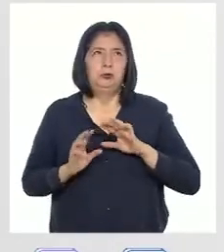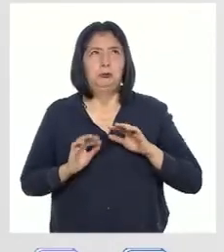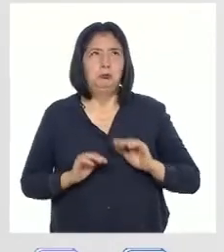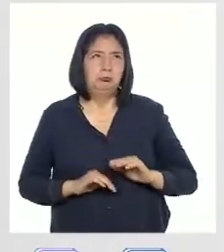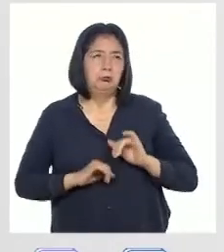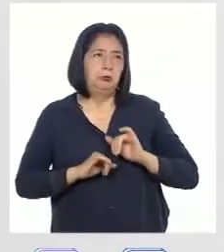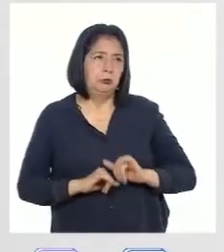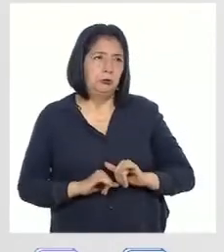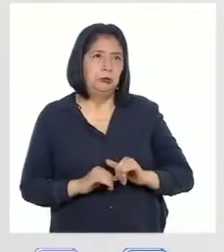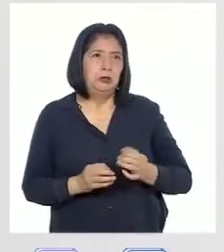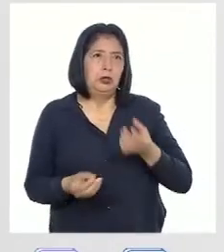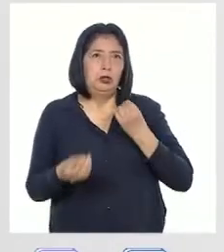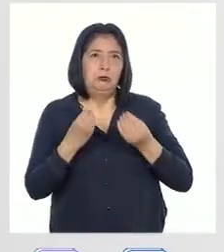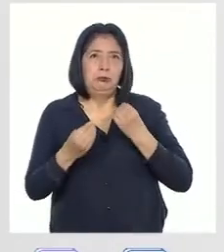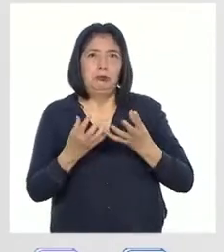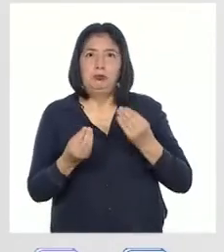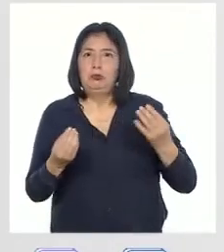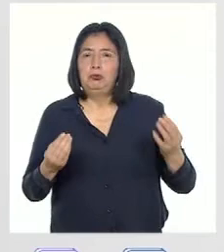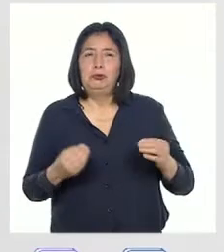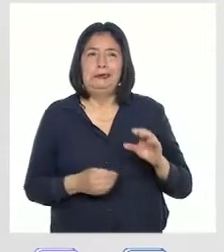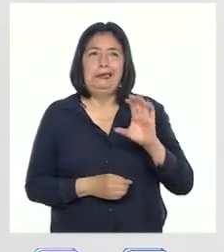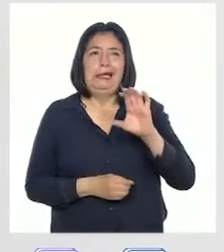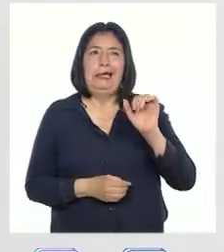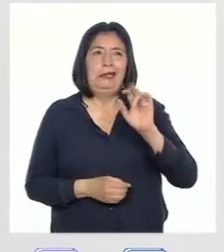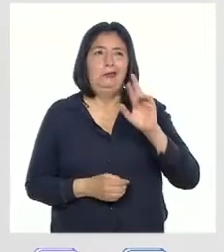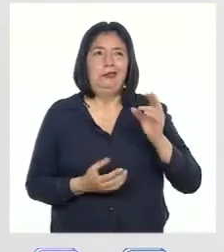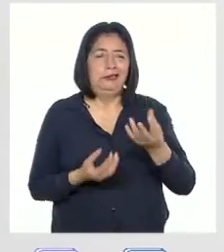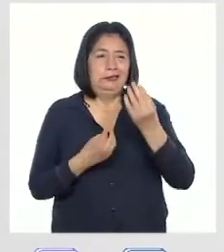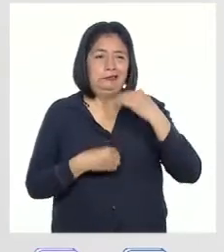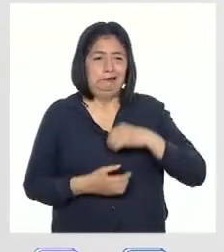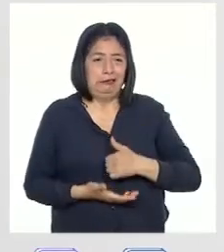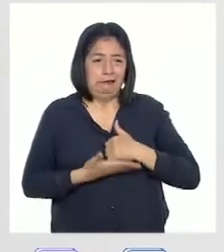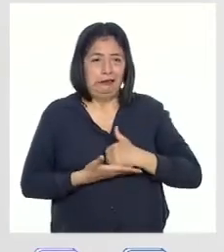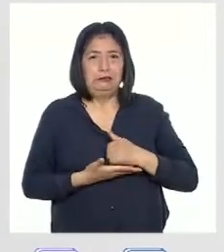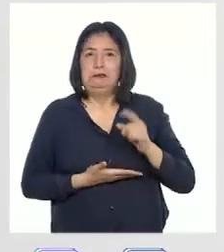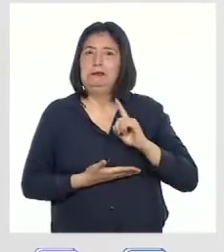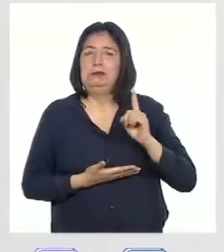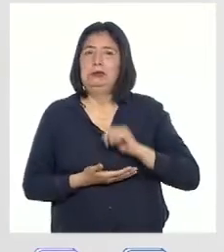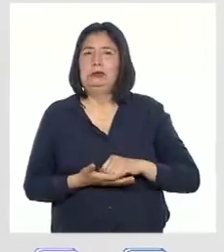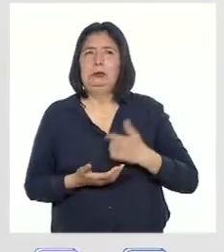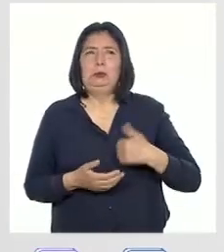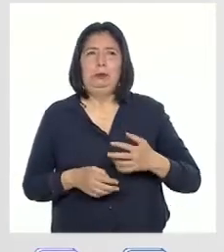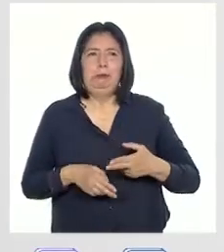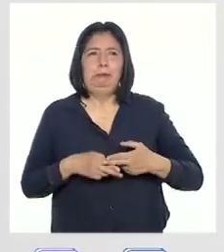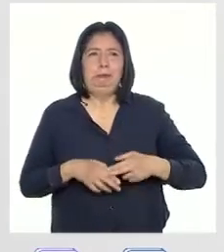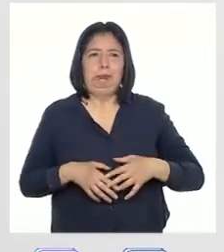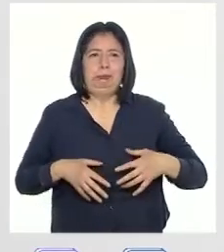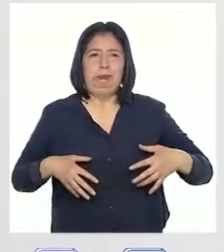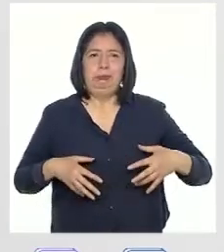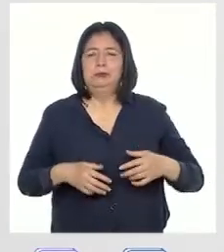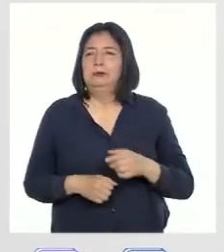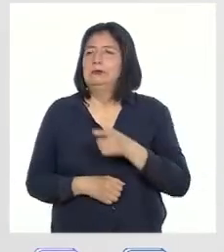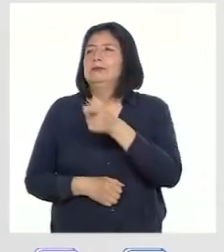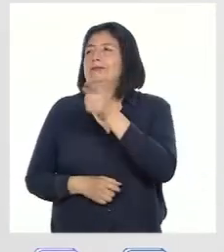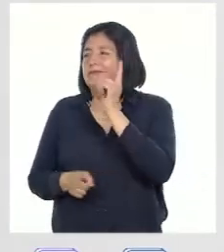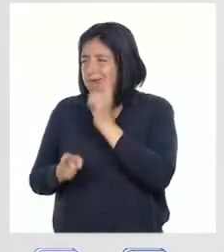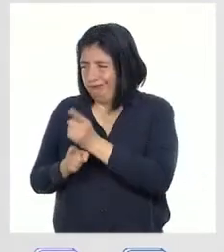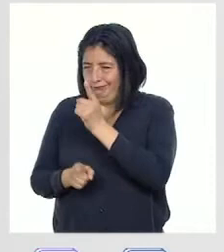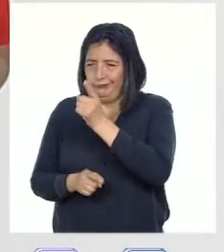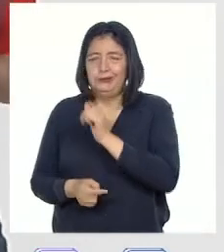y consumimos demasiadas calorías, estas, en lugar de ayudarnos, pueden convertirse en sobrepeso. Tal